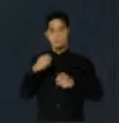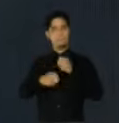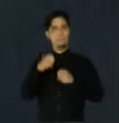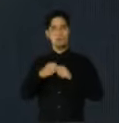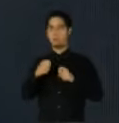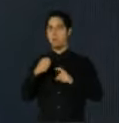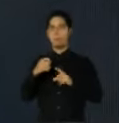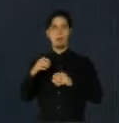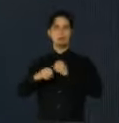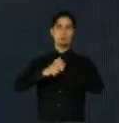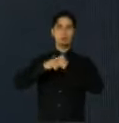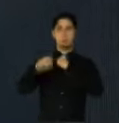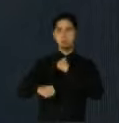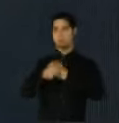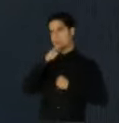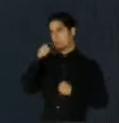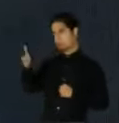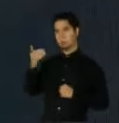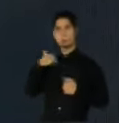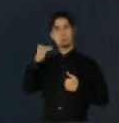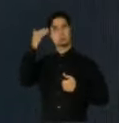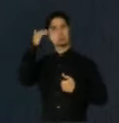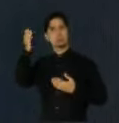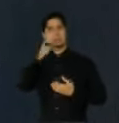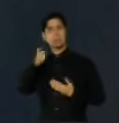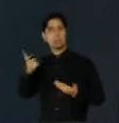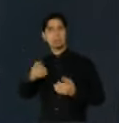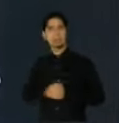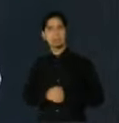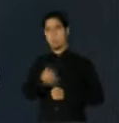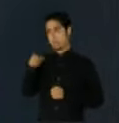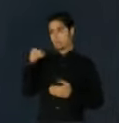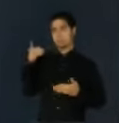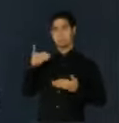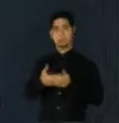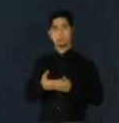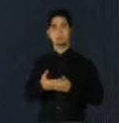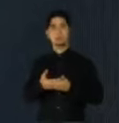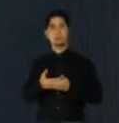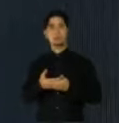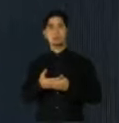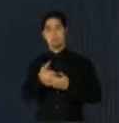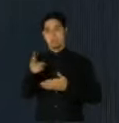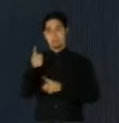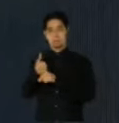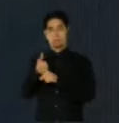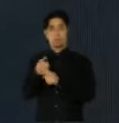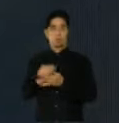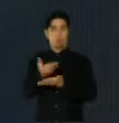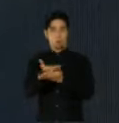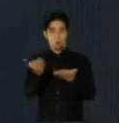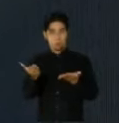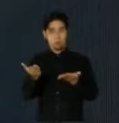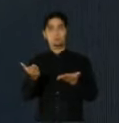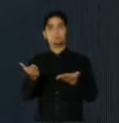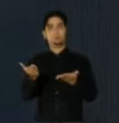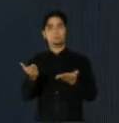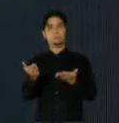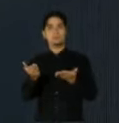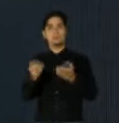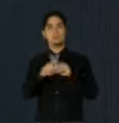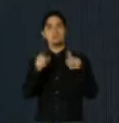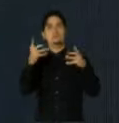al igual este señor yo no lo conozco, da la mala suerte de que llega y pues es el de la compra, pero yo